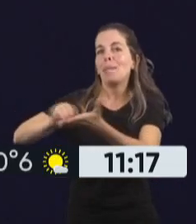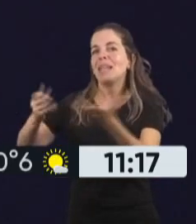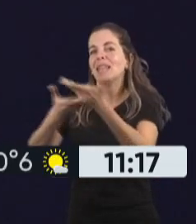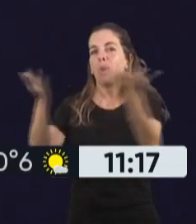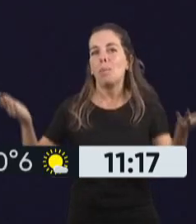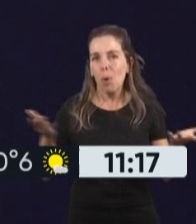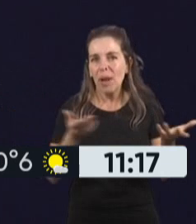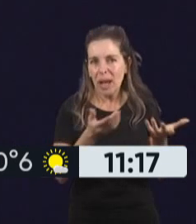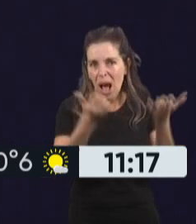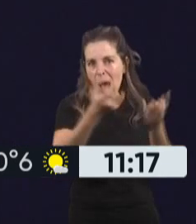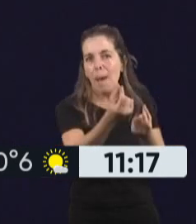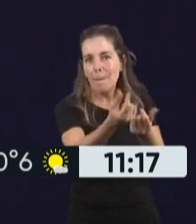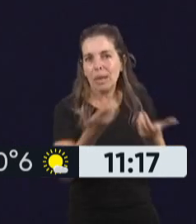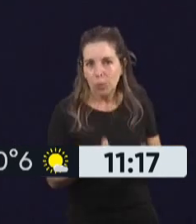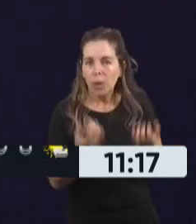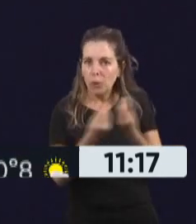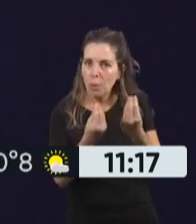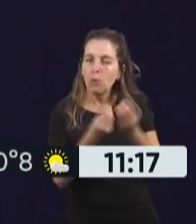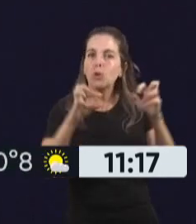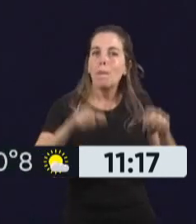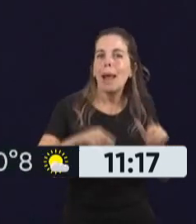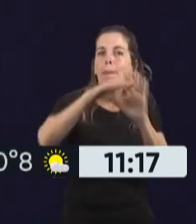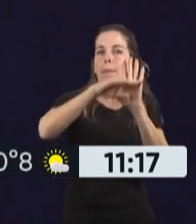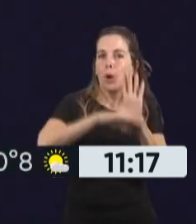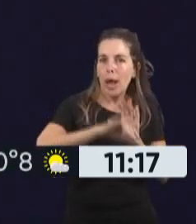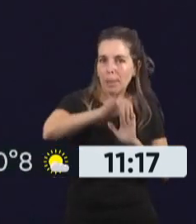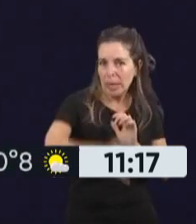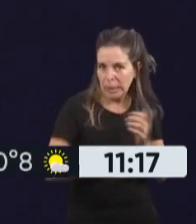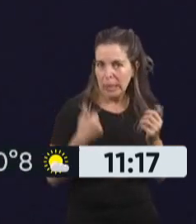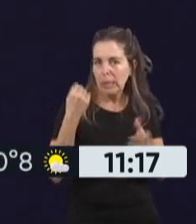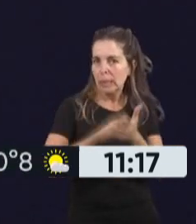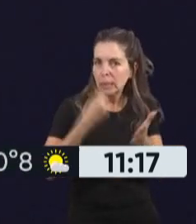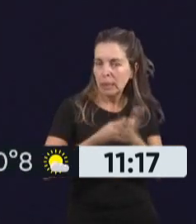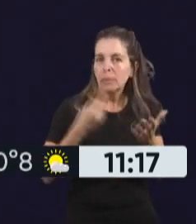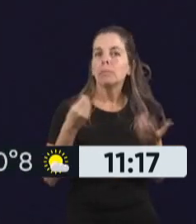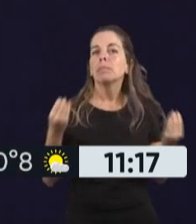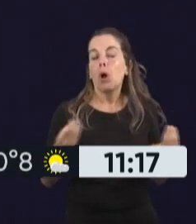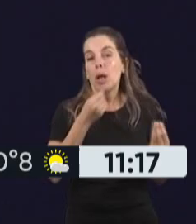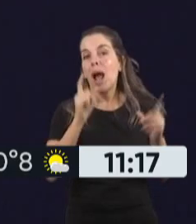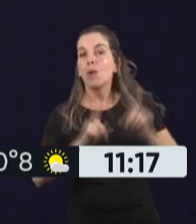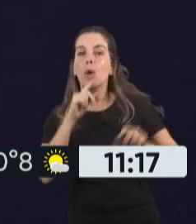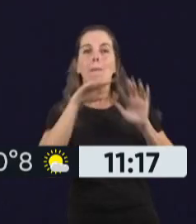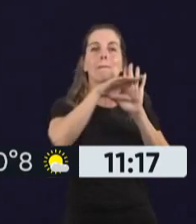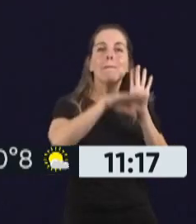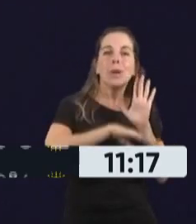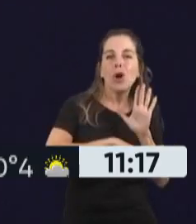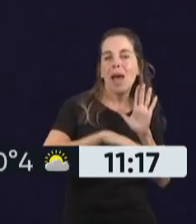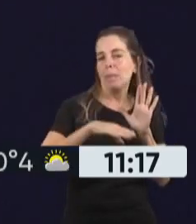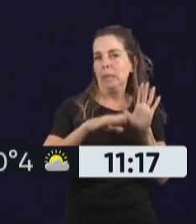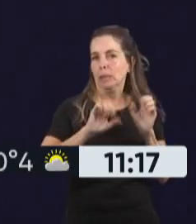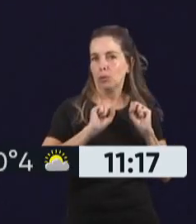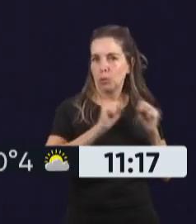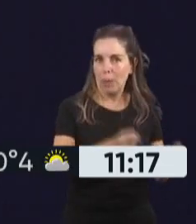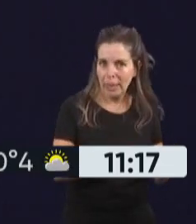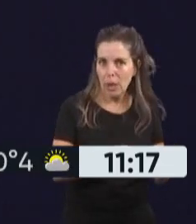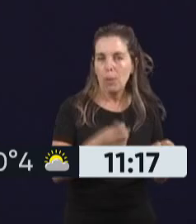pública, en muchos programas que claramente o se han dejado de financiar porque no tenían...